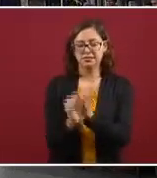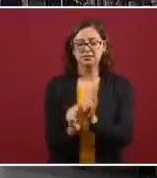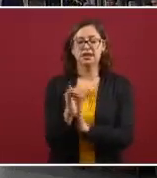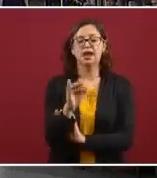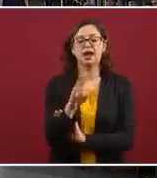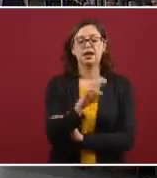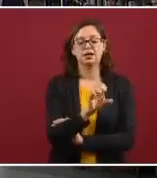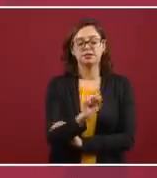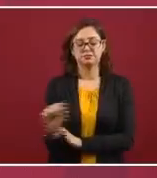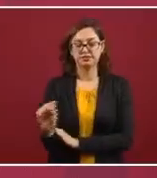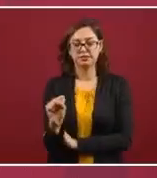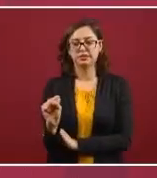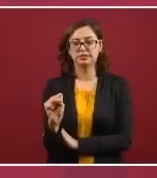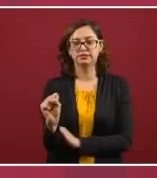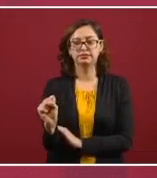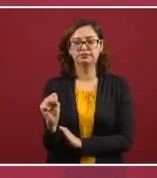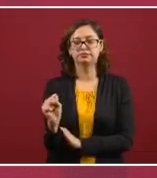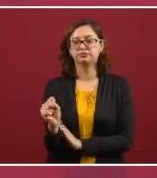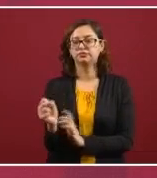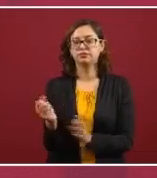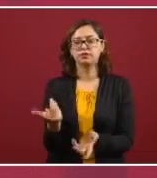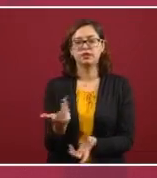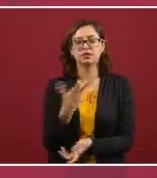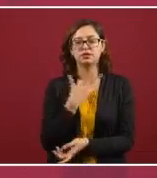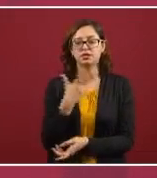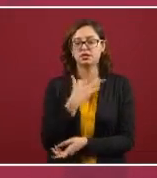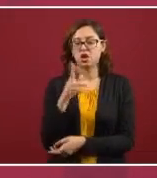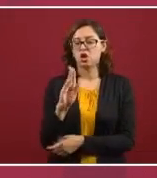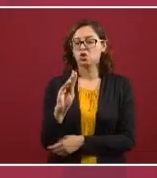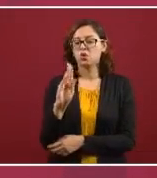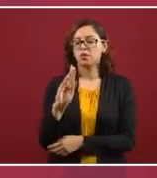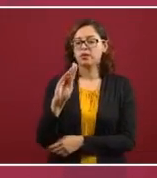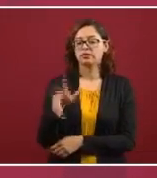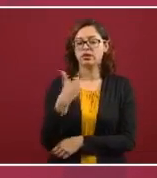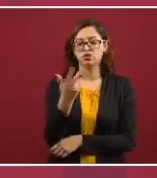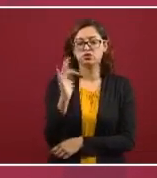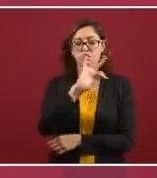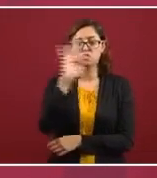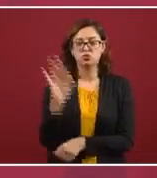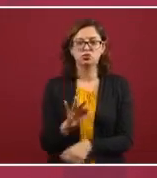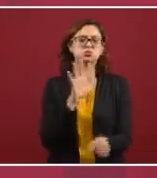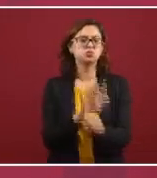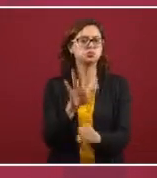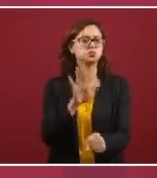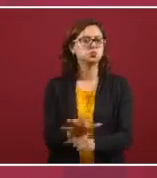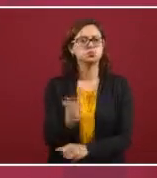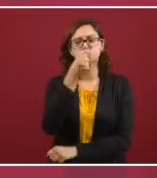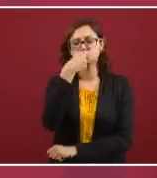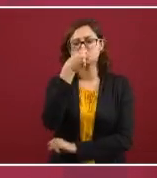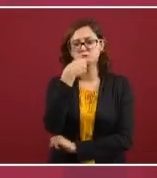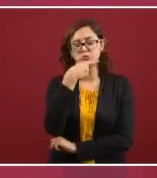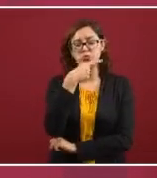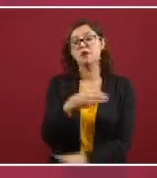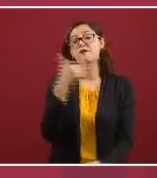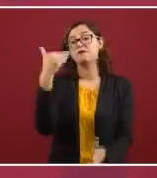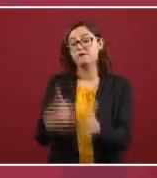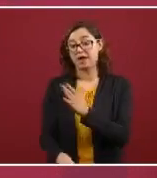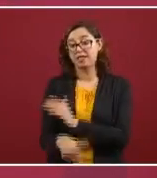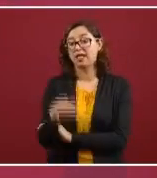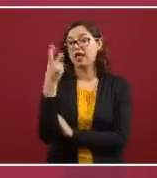una cifra de arriba del 98% de abasto de medicamentos. El 2%